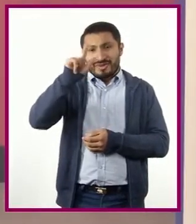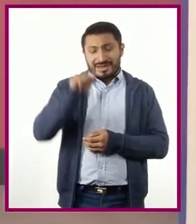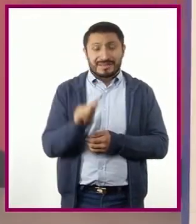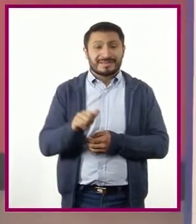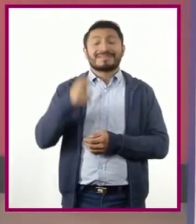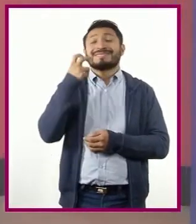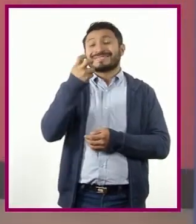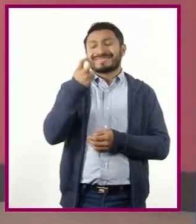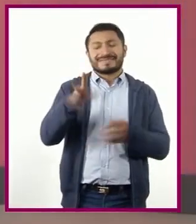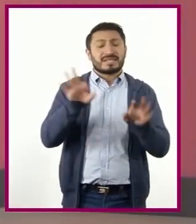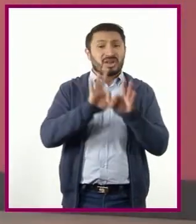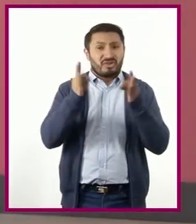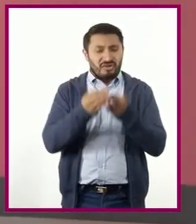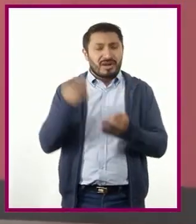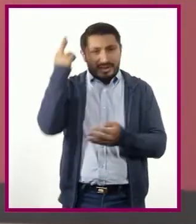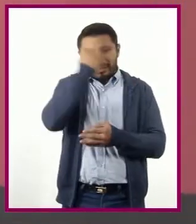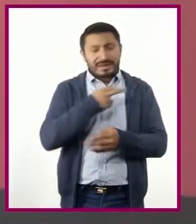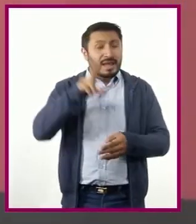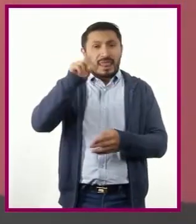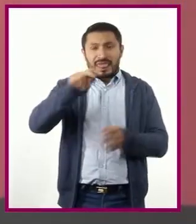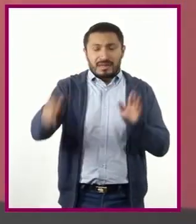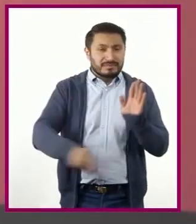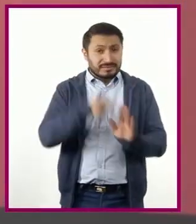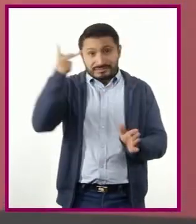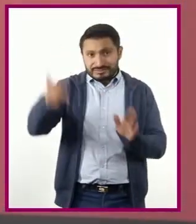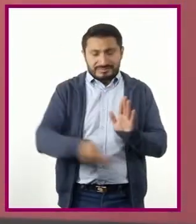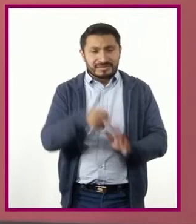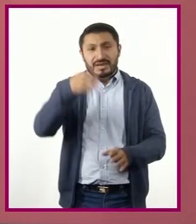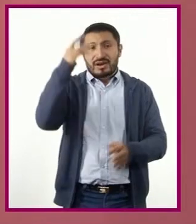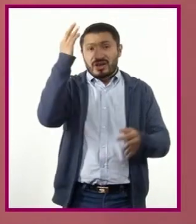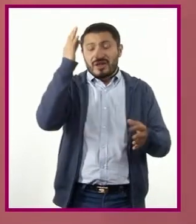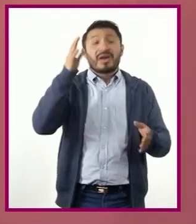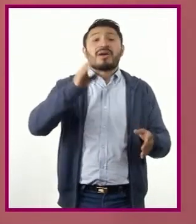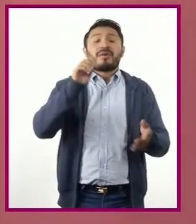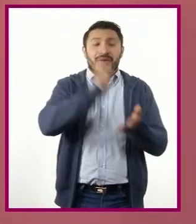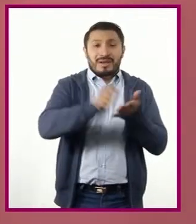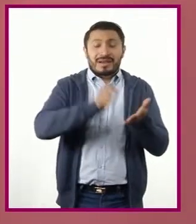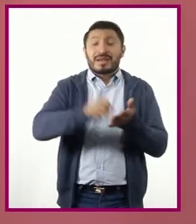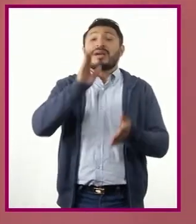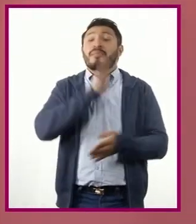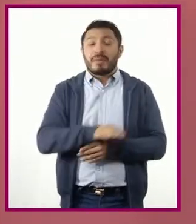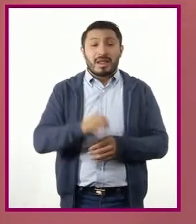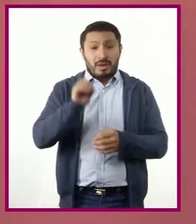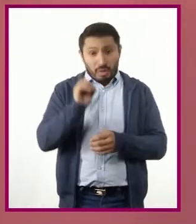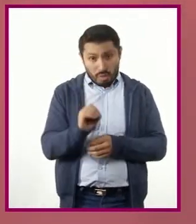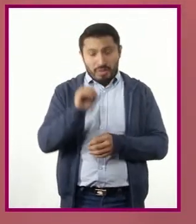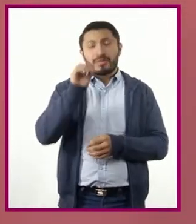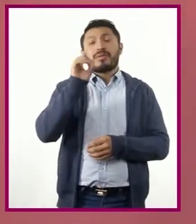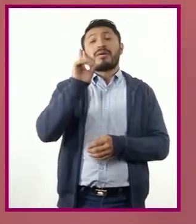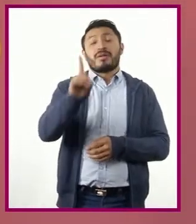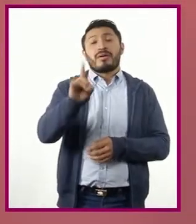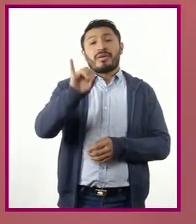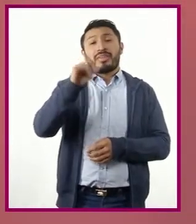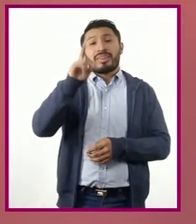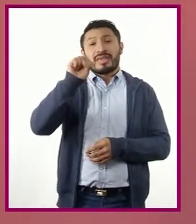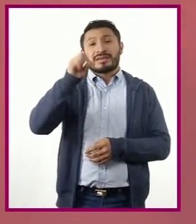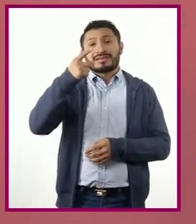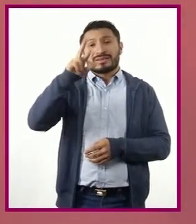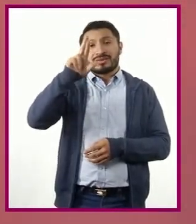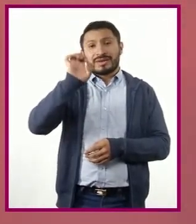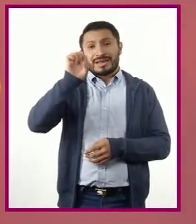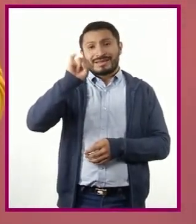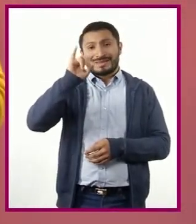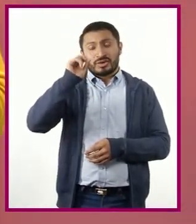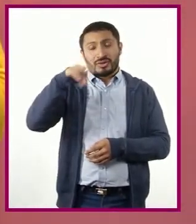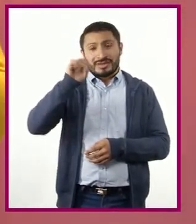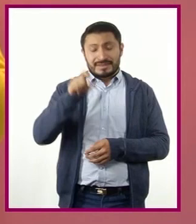podemos corroborar que no hay repeticiones, faltas de ortografía o digresiones. También verificamos que cada